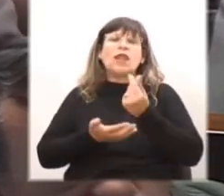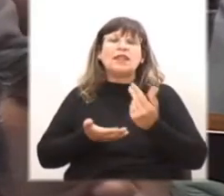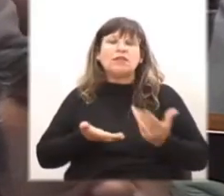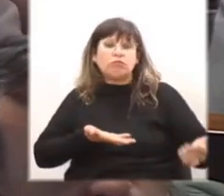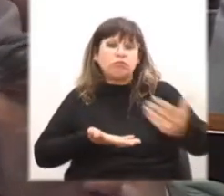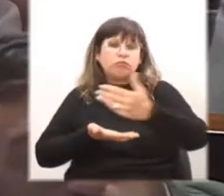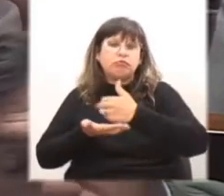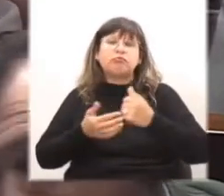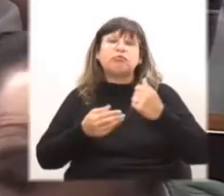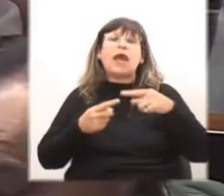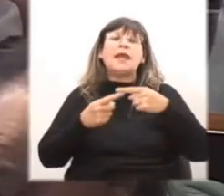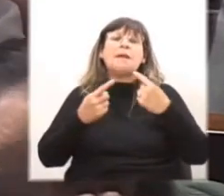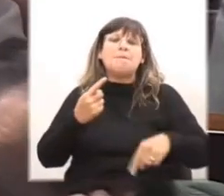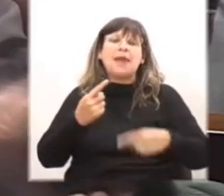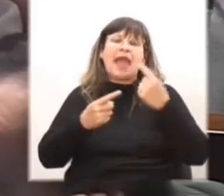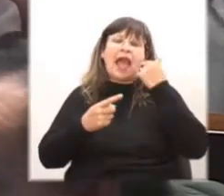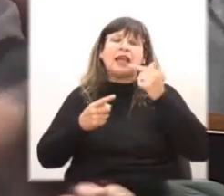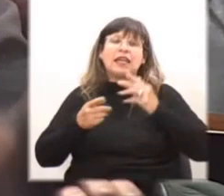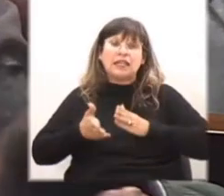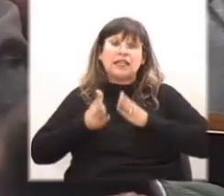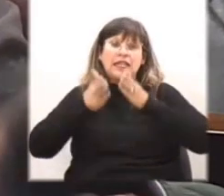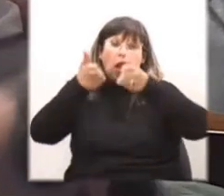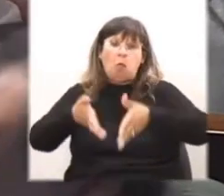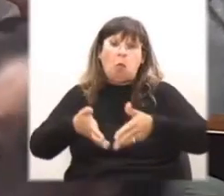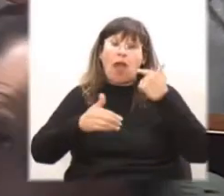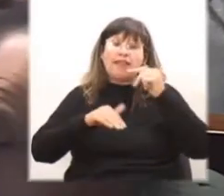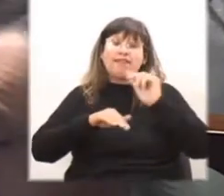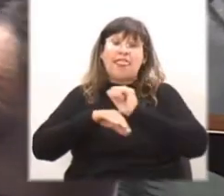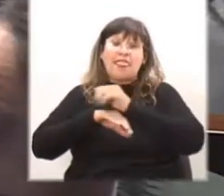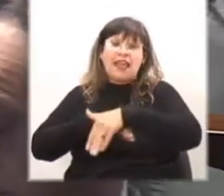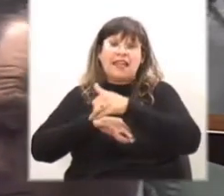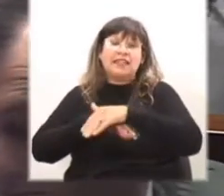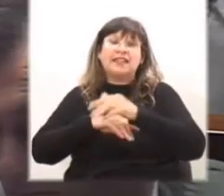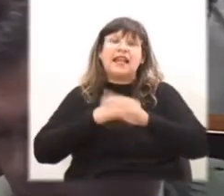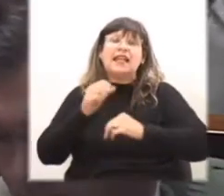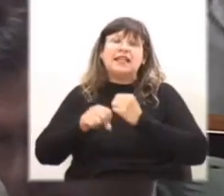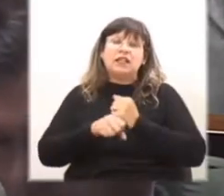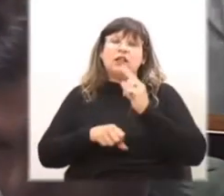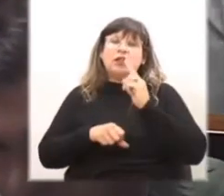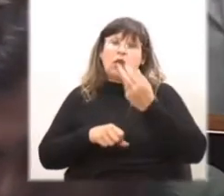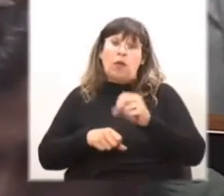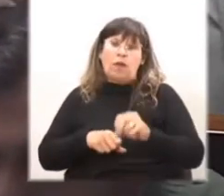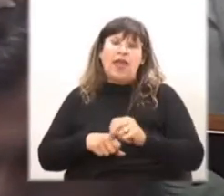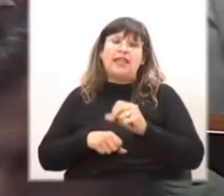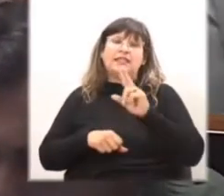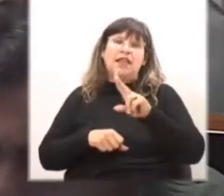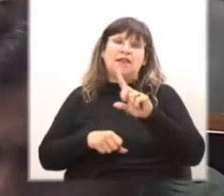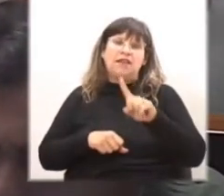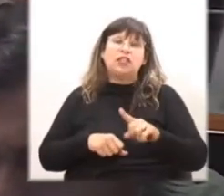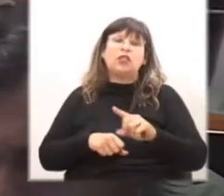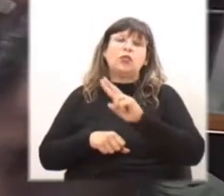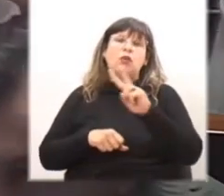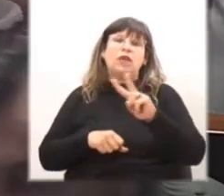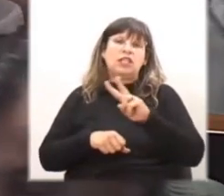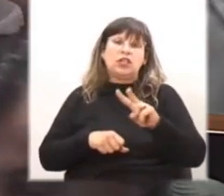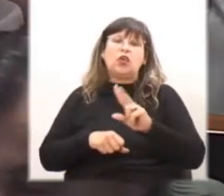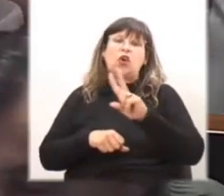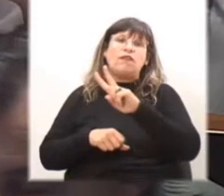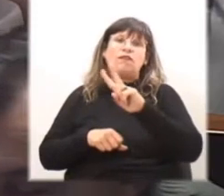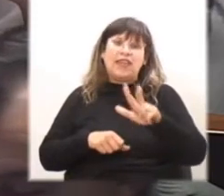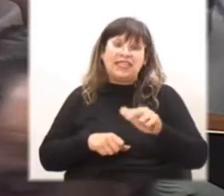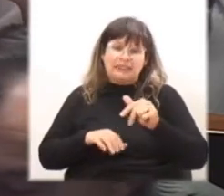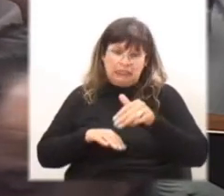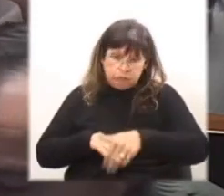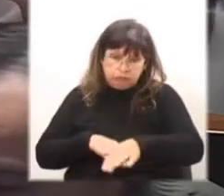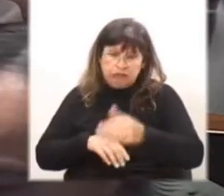de peaje sobre el puente de la represa para los años 2020, 2021, 2022 y lo que va de 2023. ¿Cuánto dinero